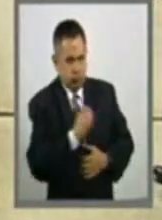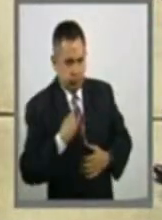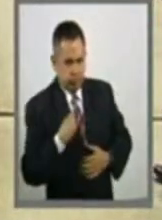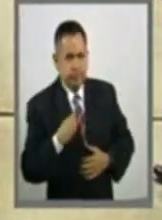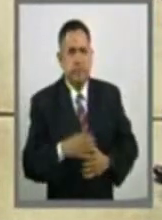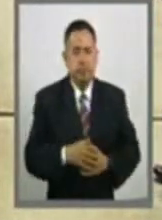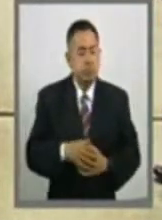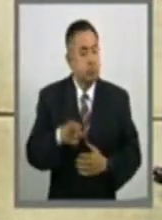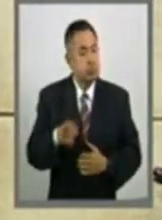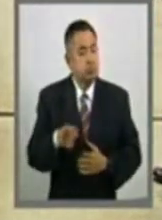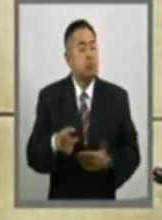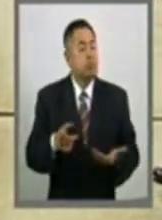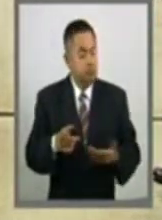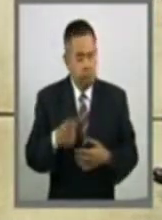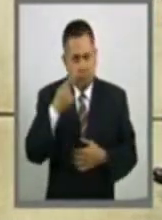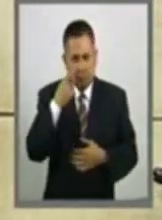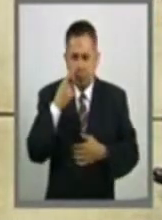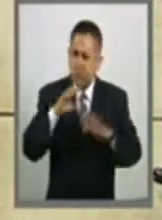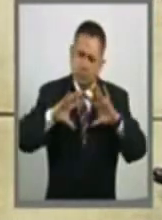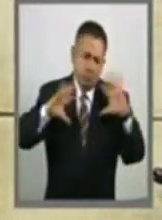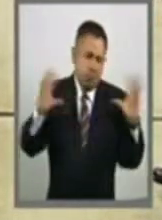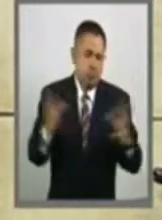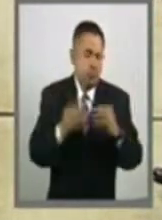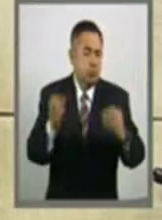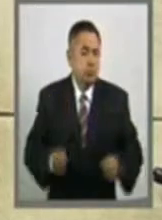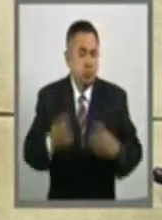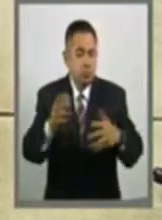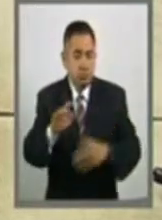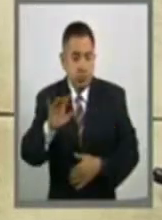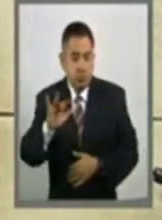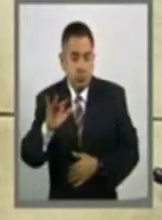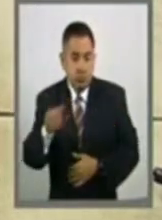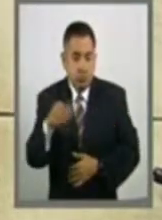CENATRA, se han practicado en total